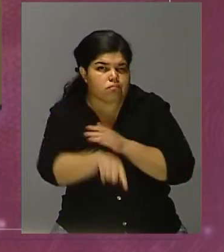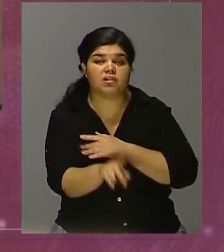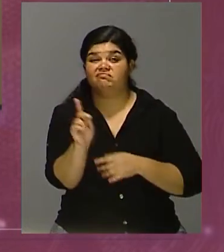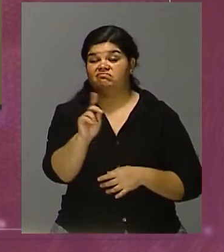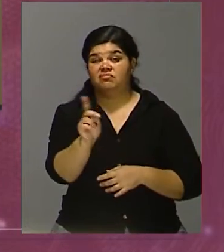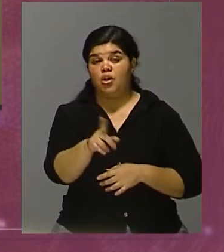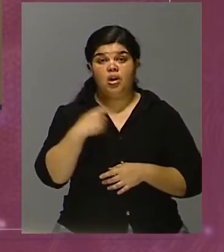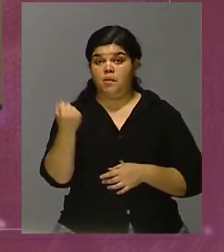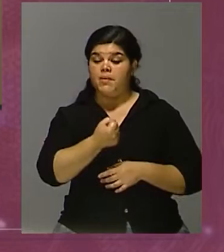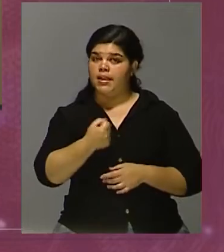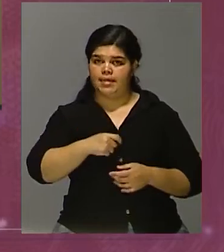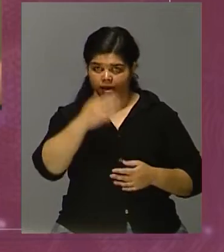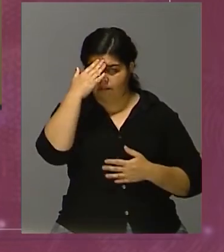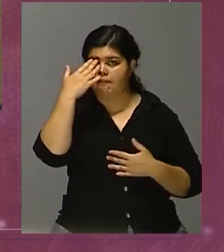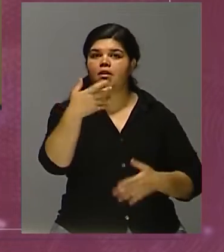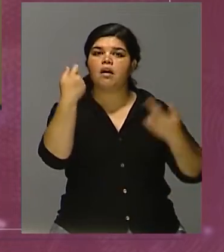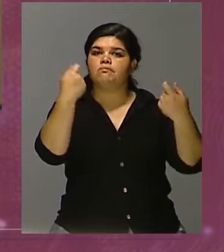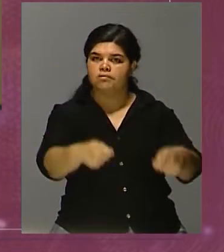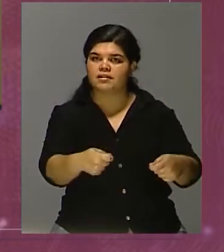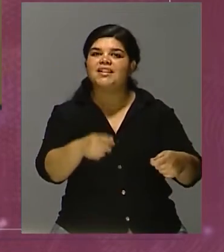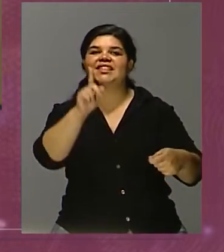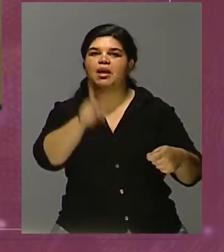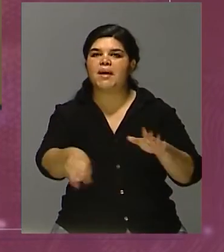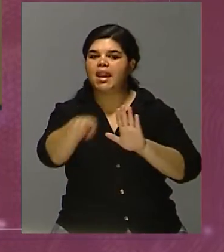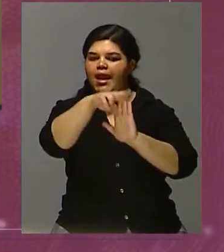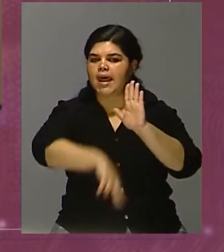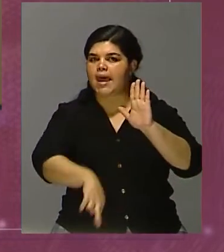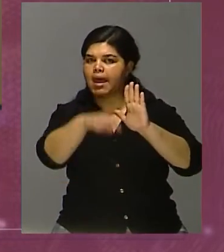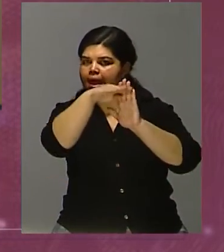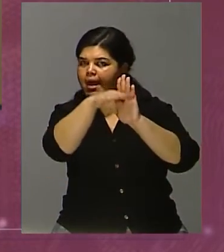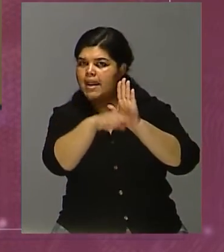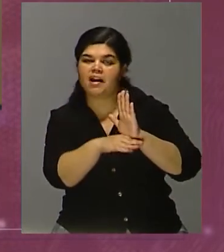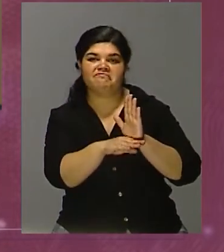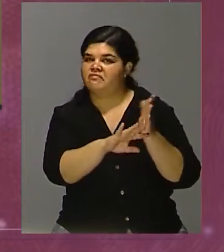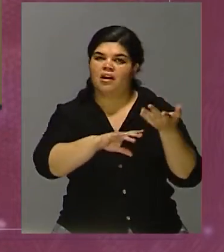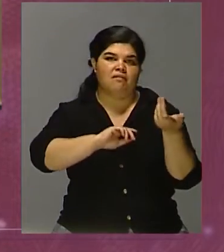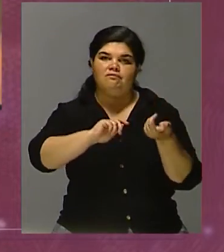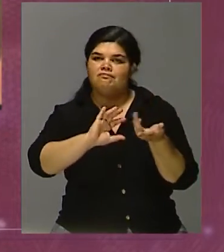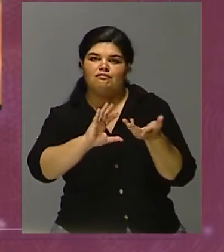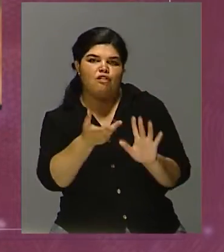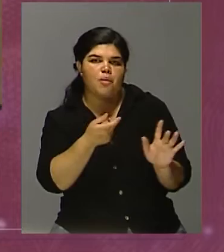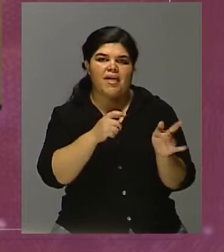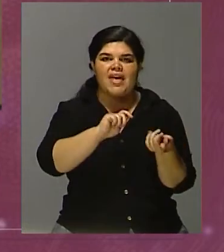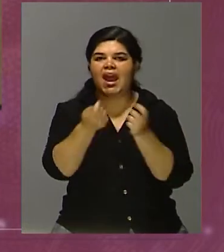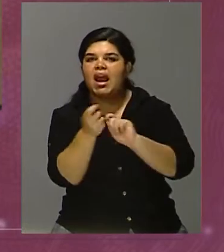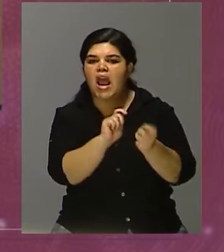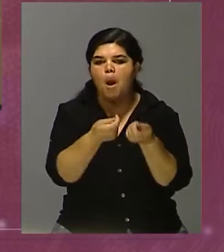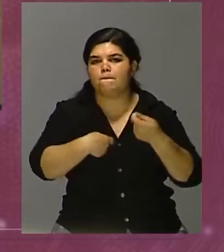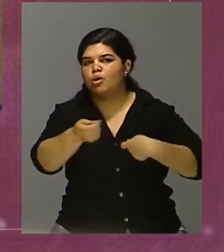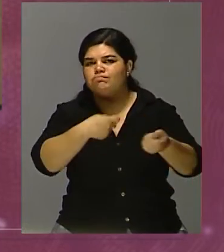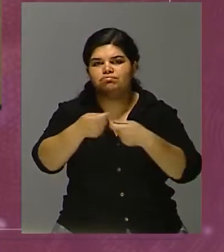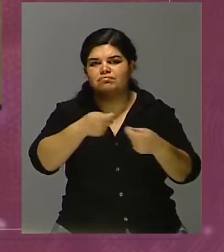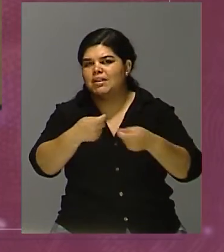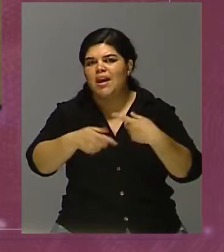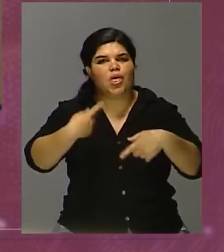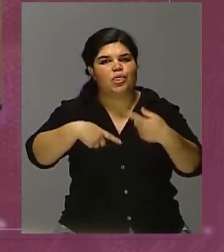las inversiones y aceptar un poco las reglas de juego, que es la volatilidad propia que el mercado de valores tuvo siempre y va a seguir teniendo. Pero